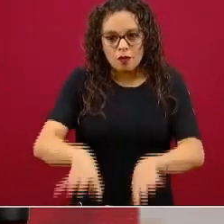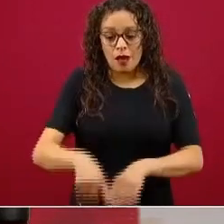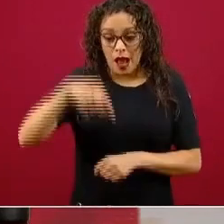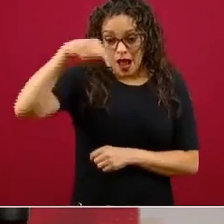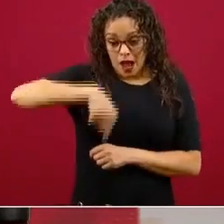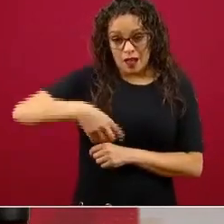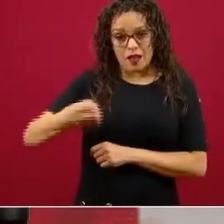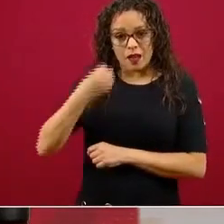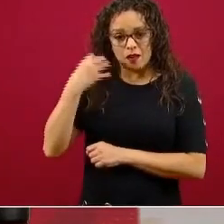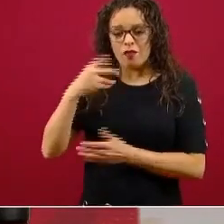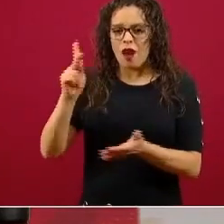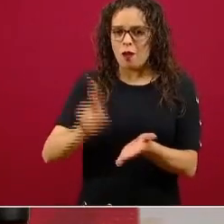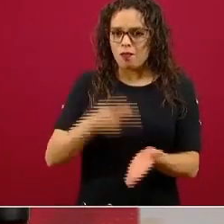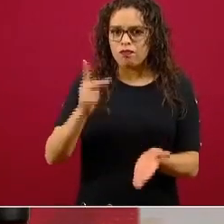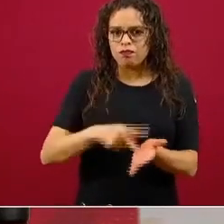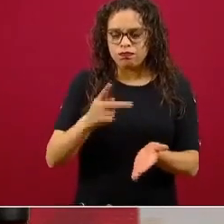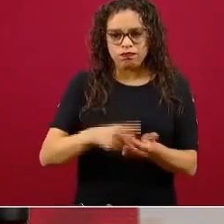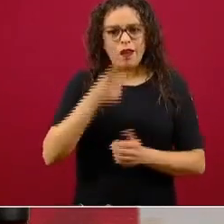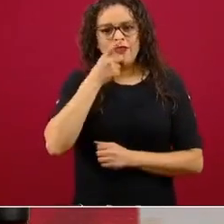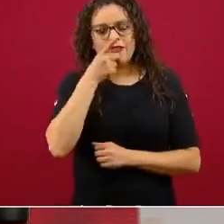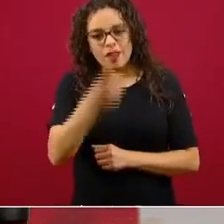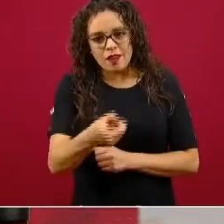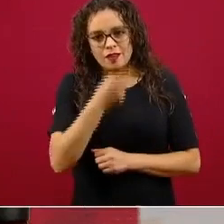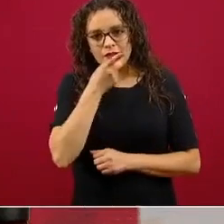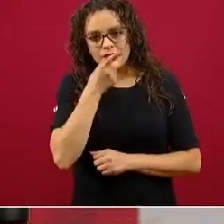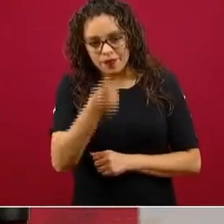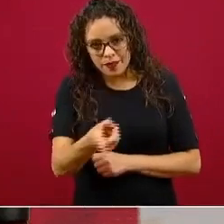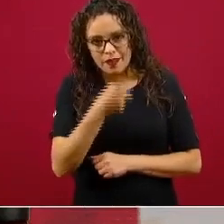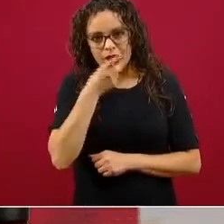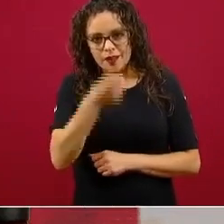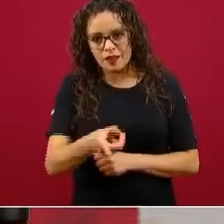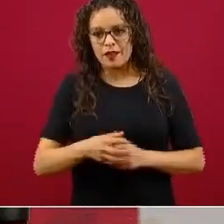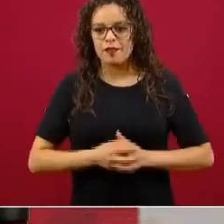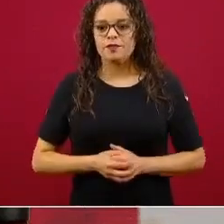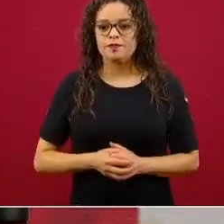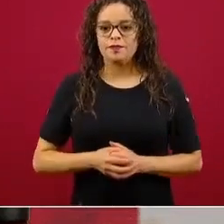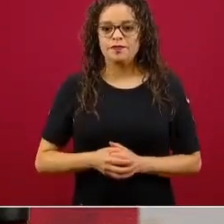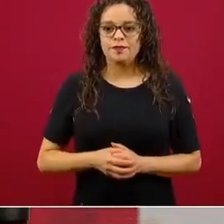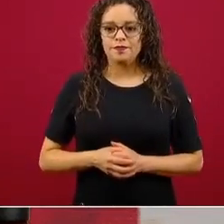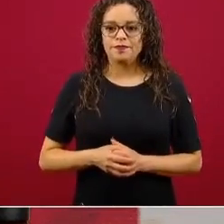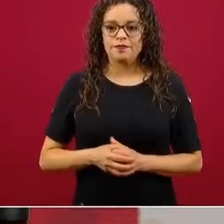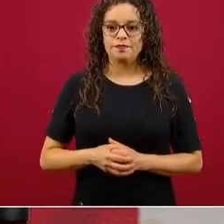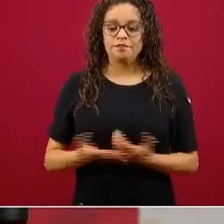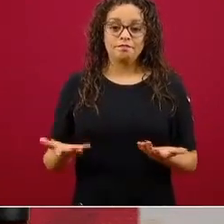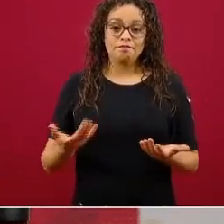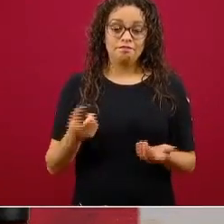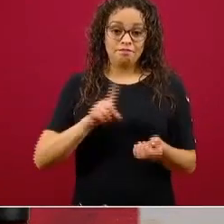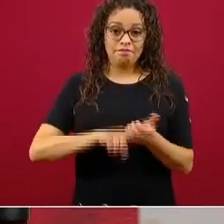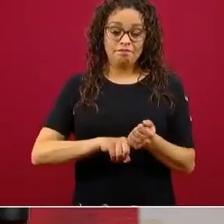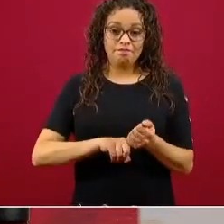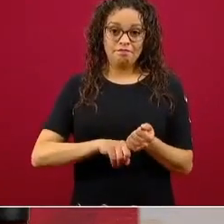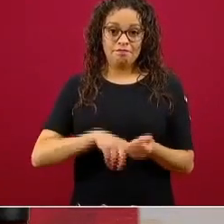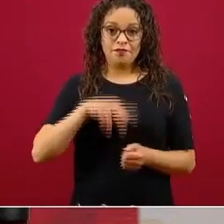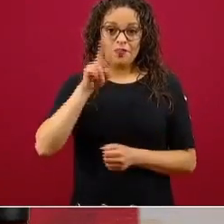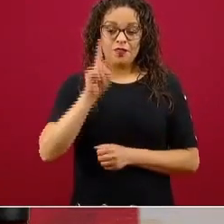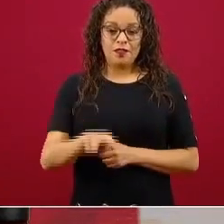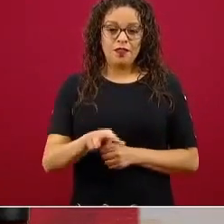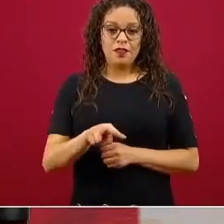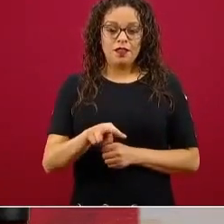cómo una experiencia retadora, diría yo, o